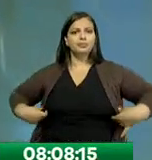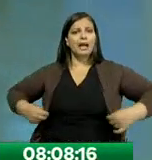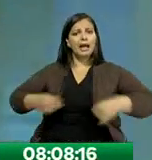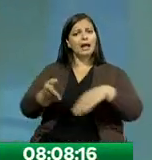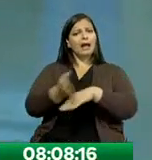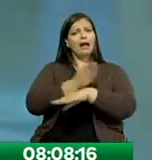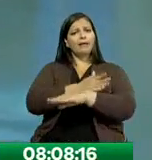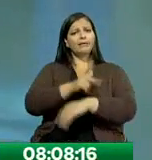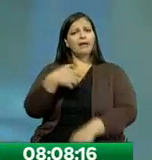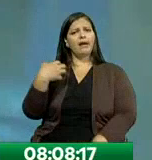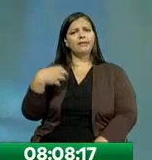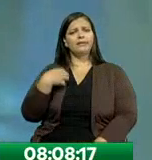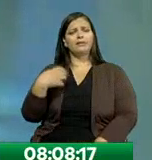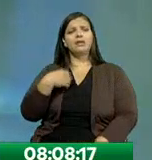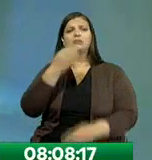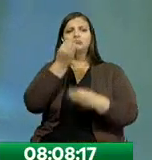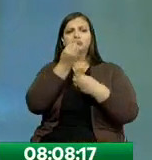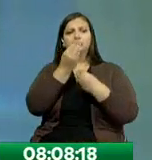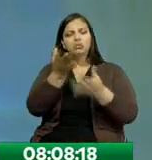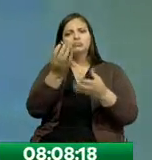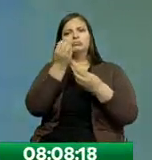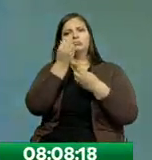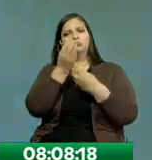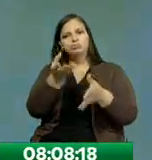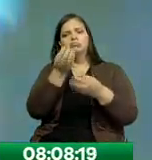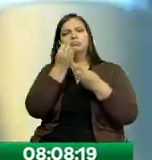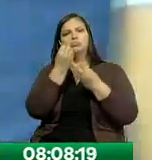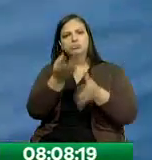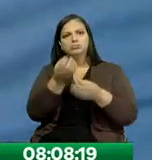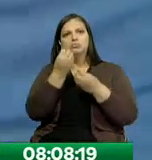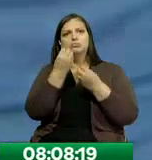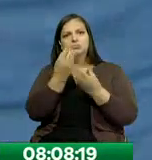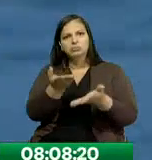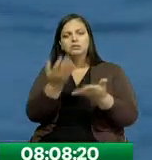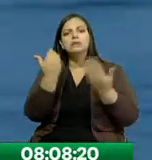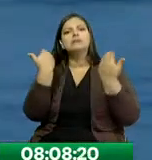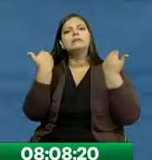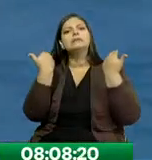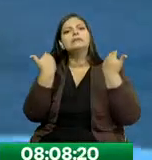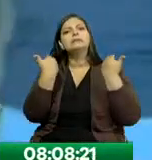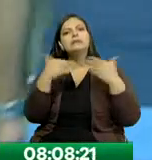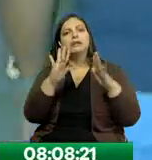no hay forma de que esto se pare. Y además... Además,